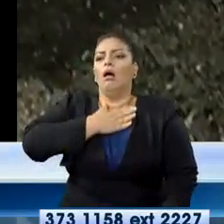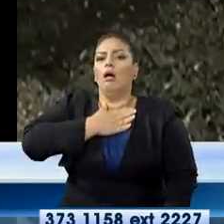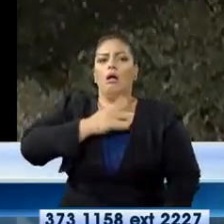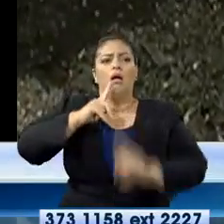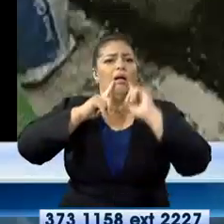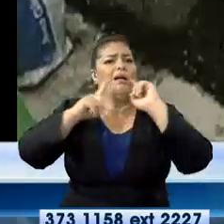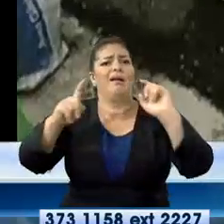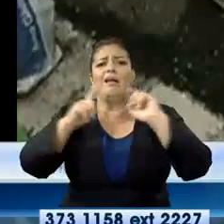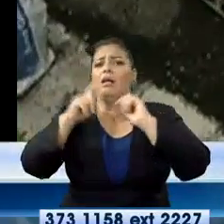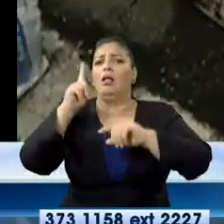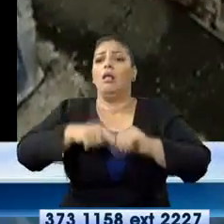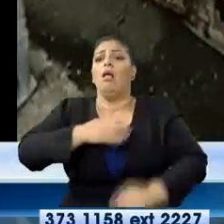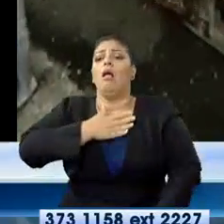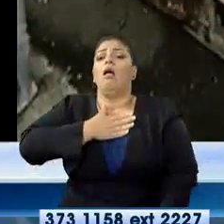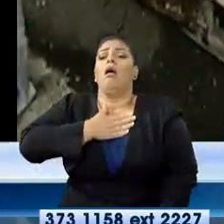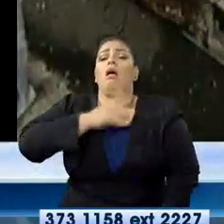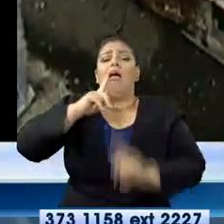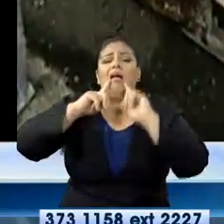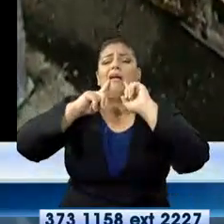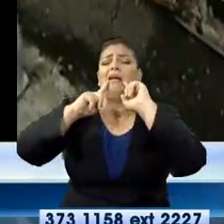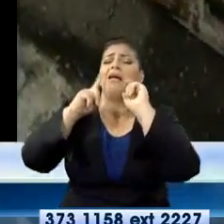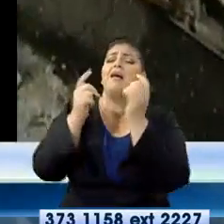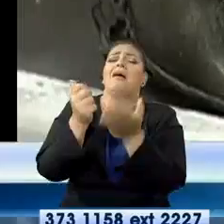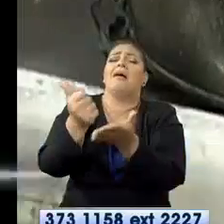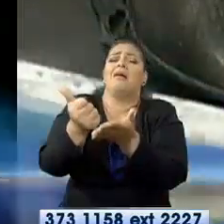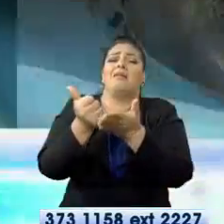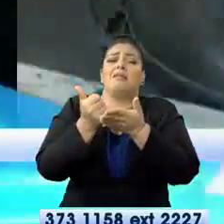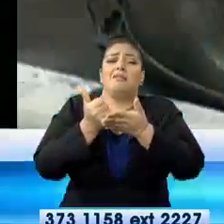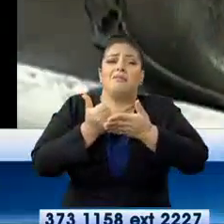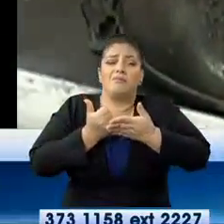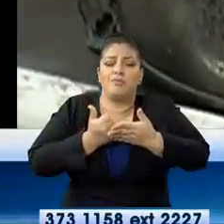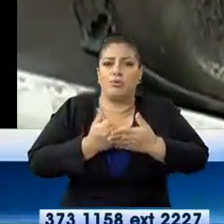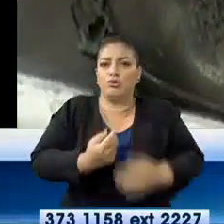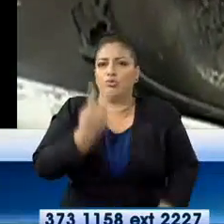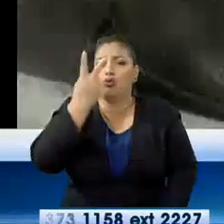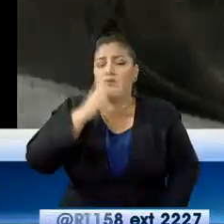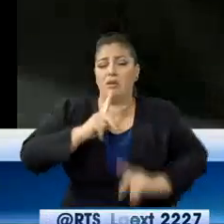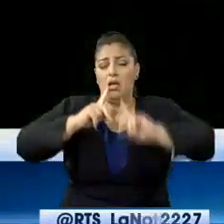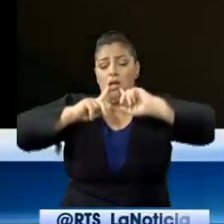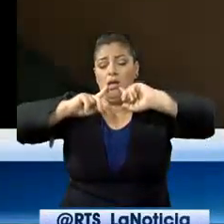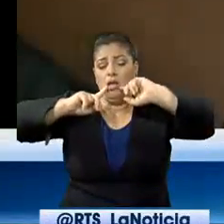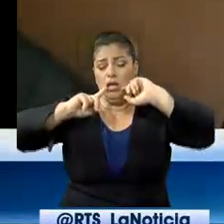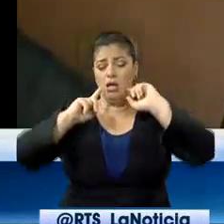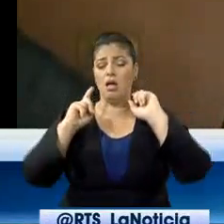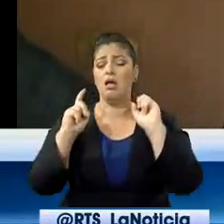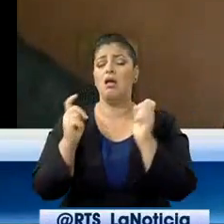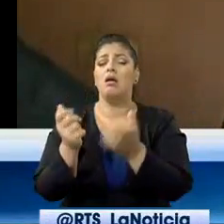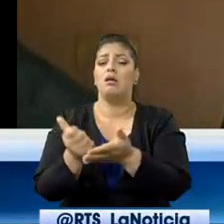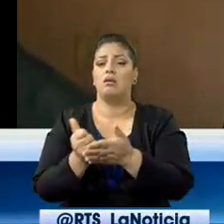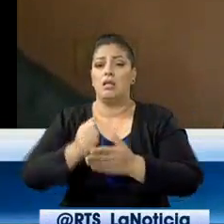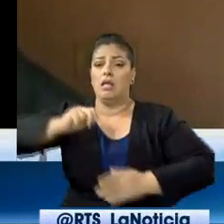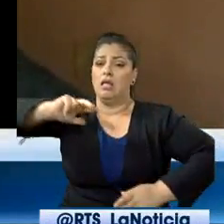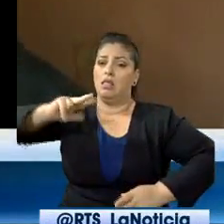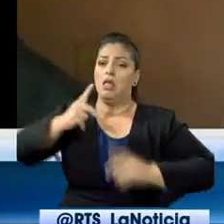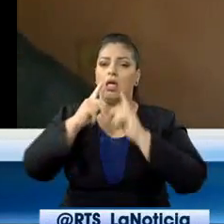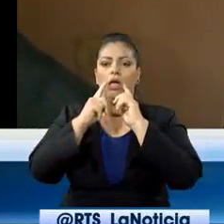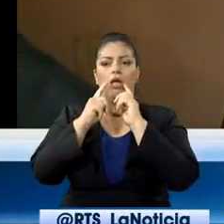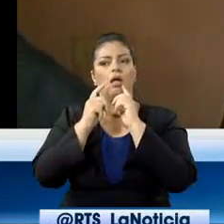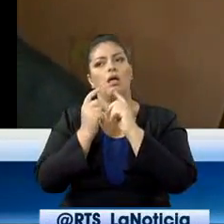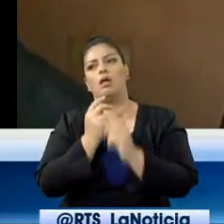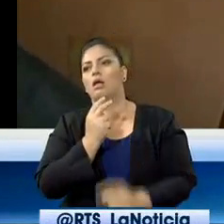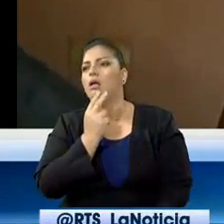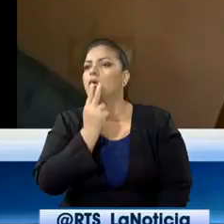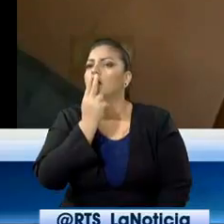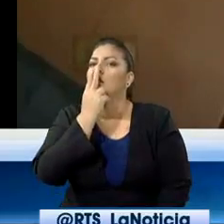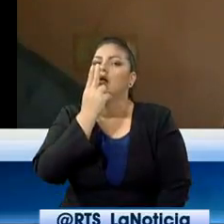auxilio. Auxilio, auxilio, pegué dos gritos. A los 3 ya no pude gritar porque el humo me... Y a